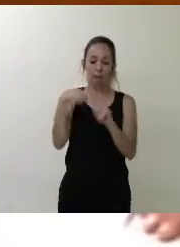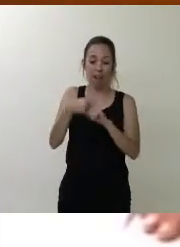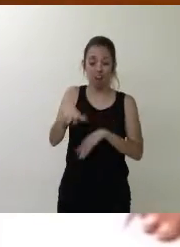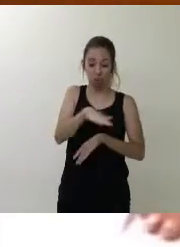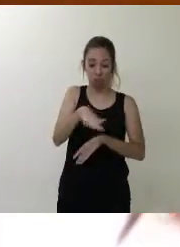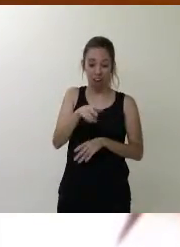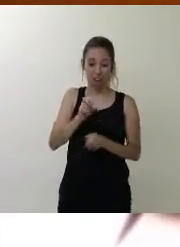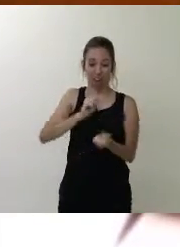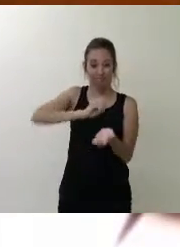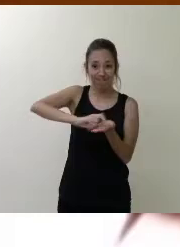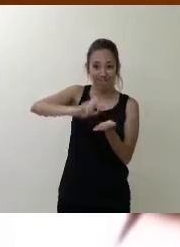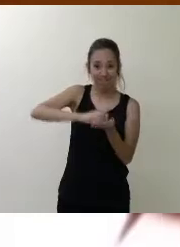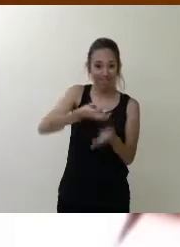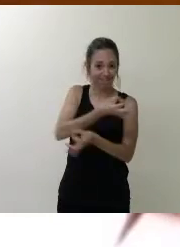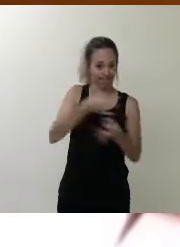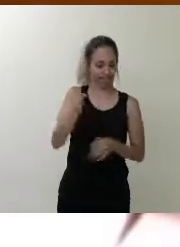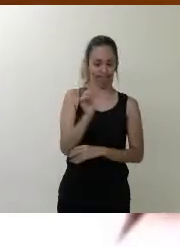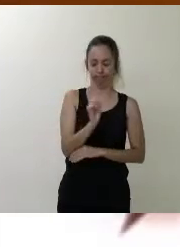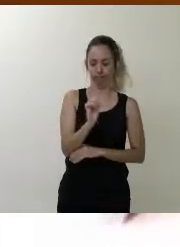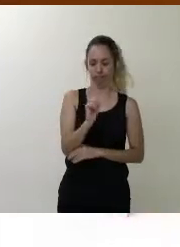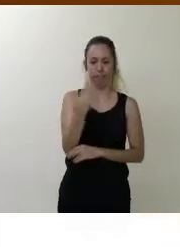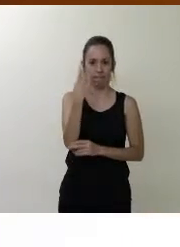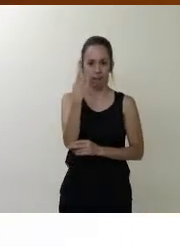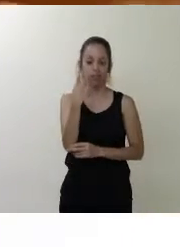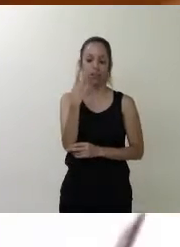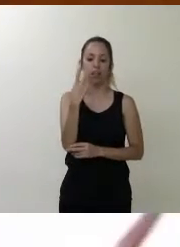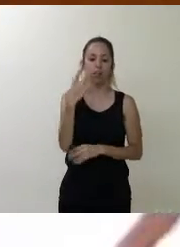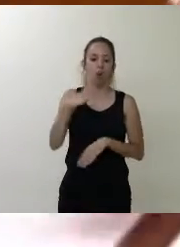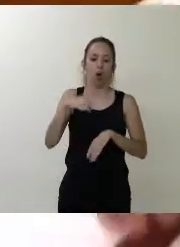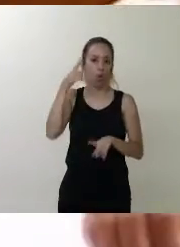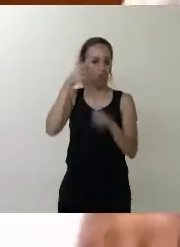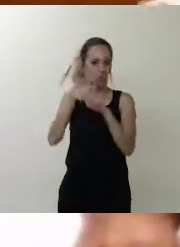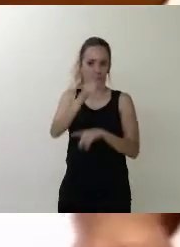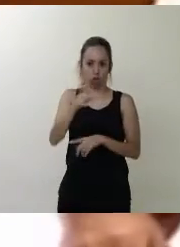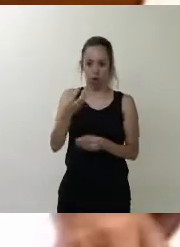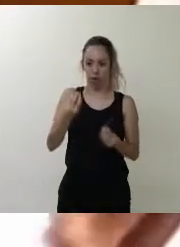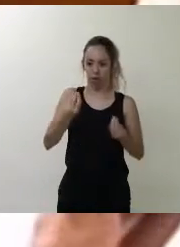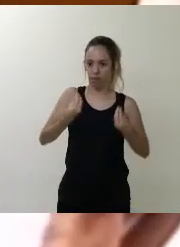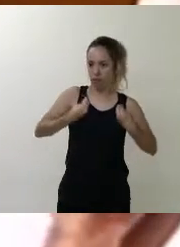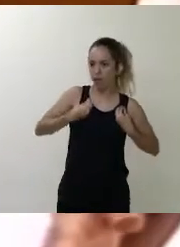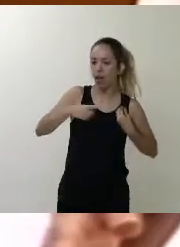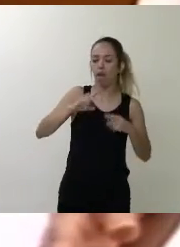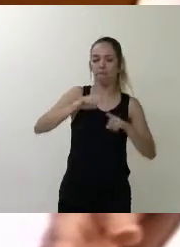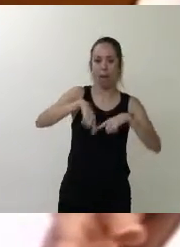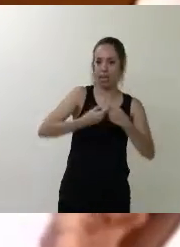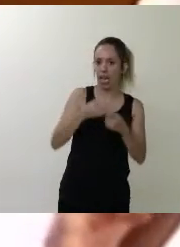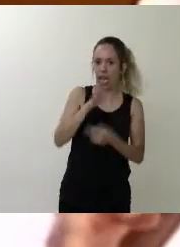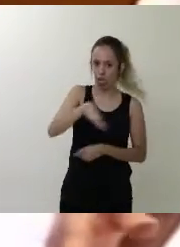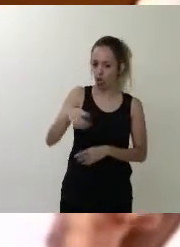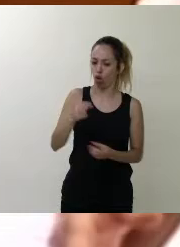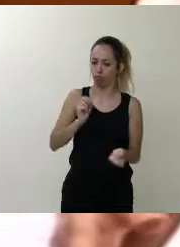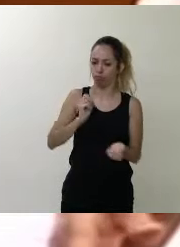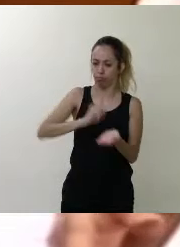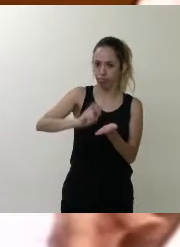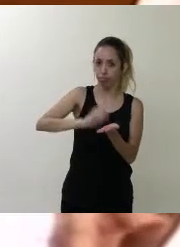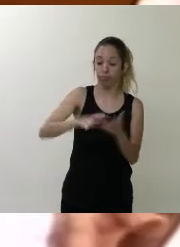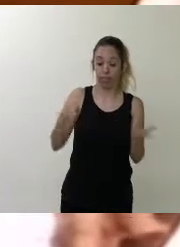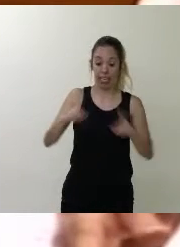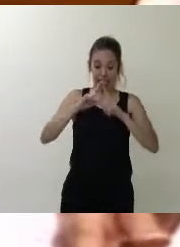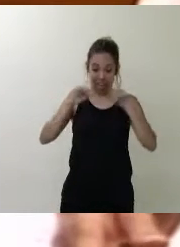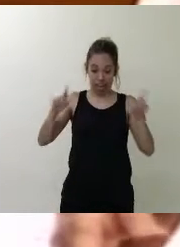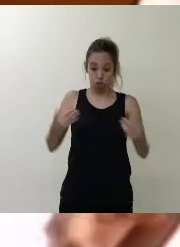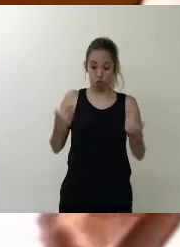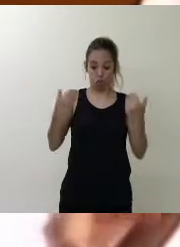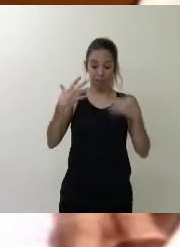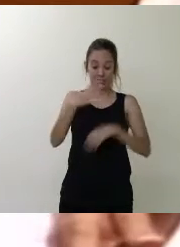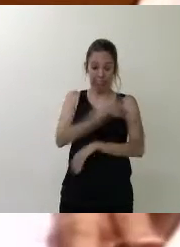para el tránsito de los vecinos del lugar, los escolares y las familias. En el mes de julio de este año se trajo al Cabildo el expediente de